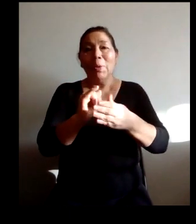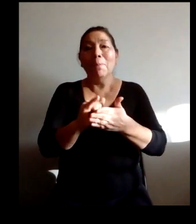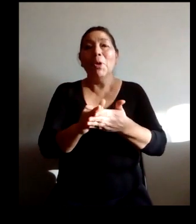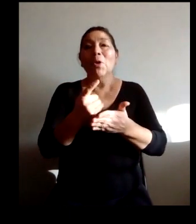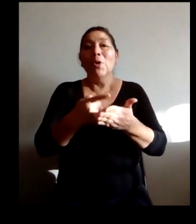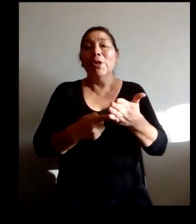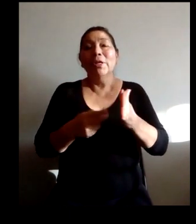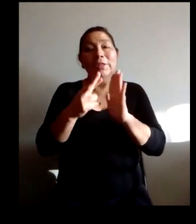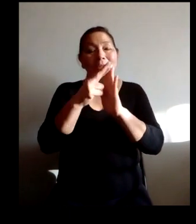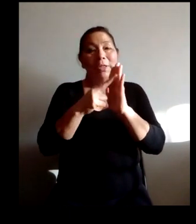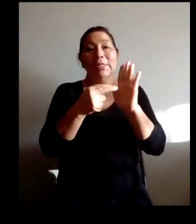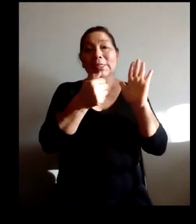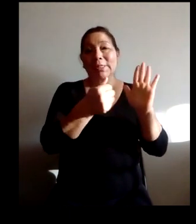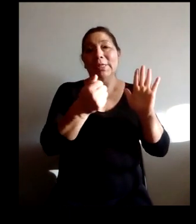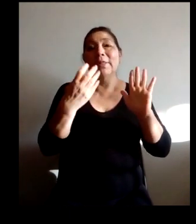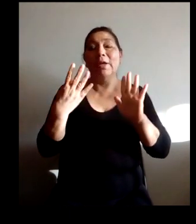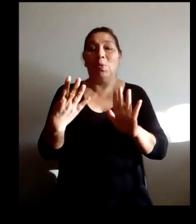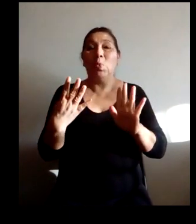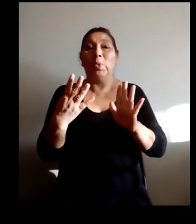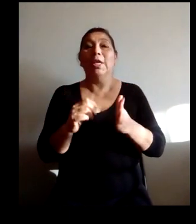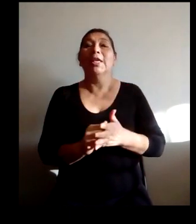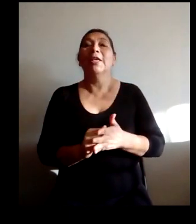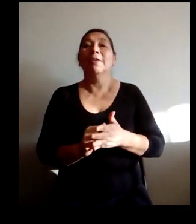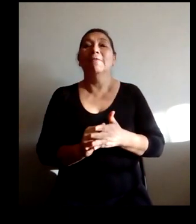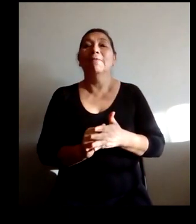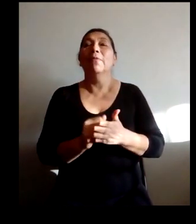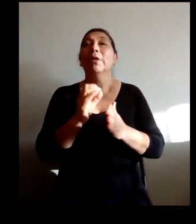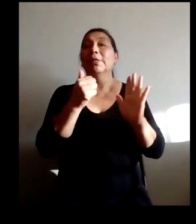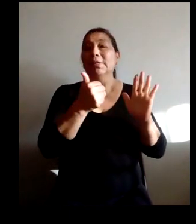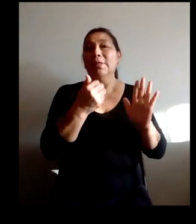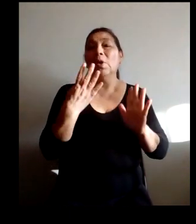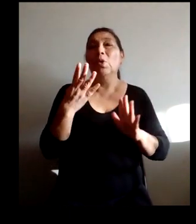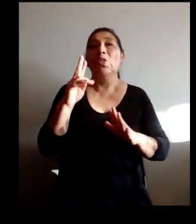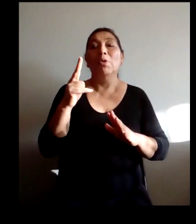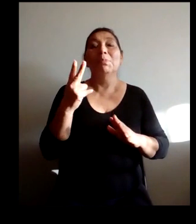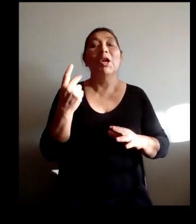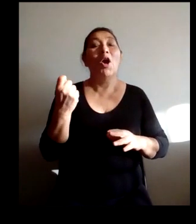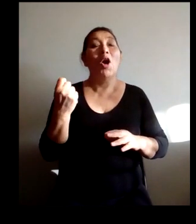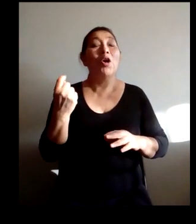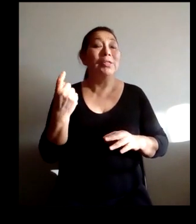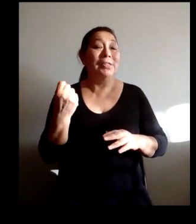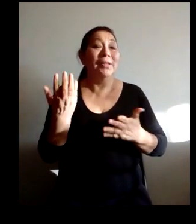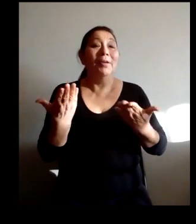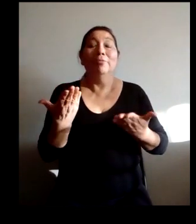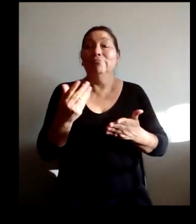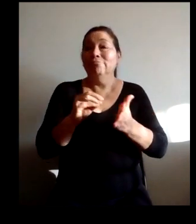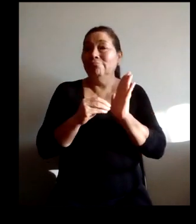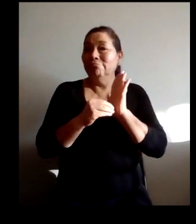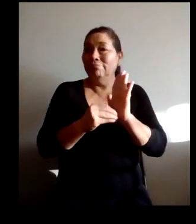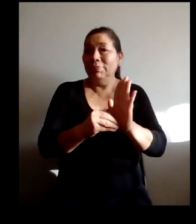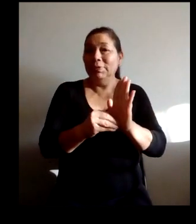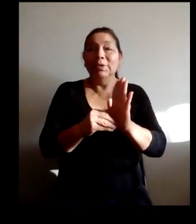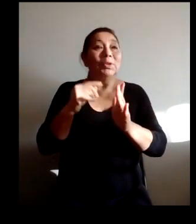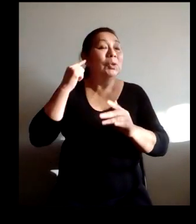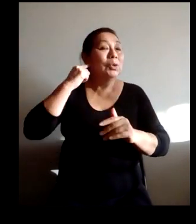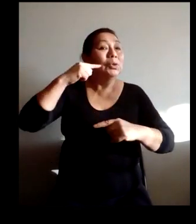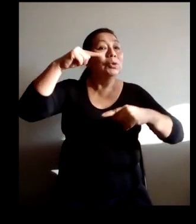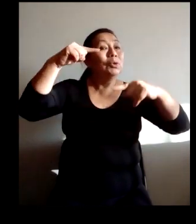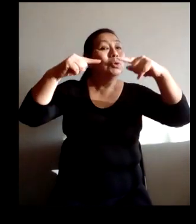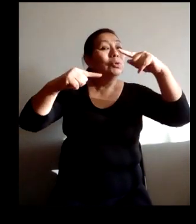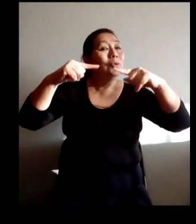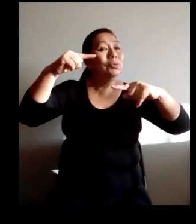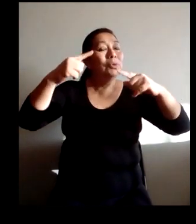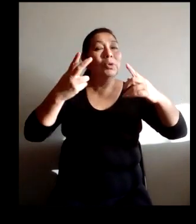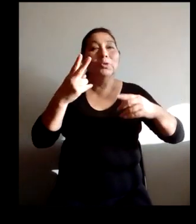médico establecido por la resolución 69, número 069-2011, ya que únicamente se ha practicado un